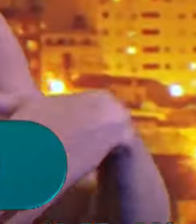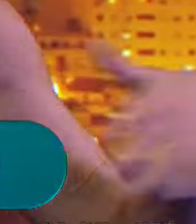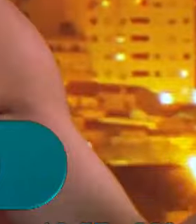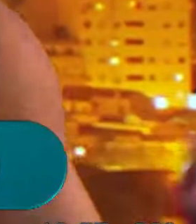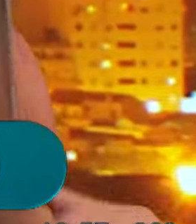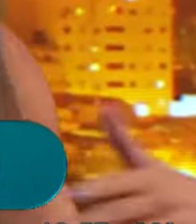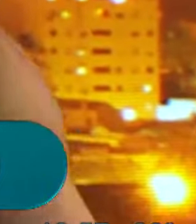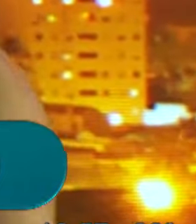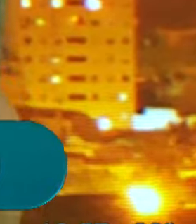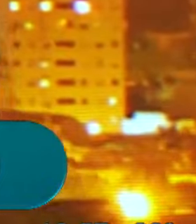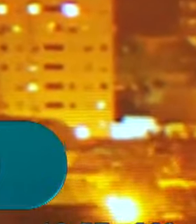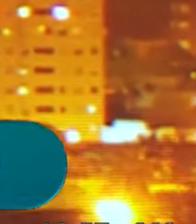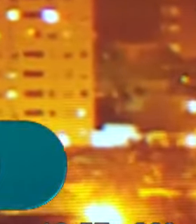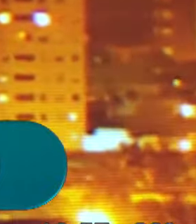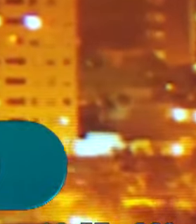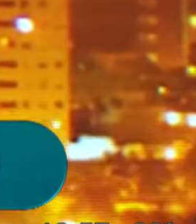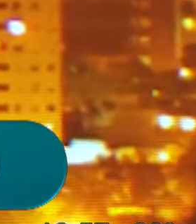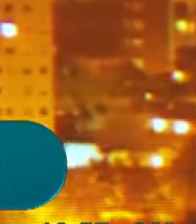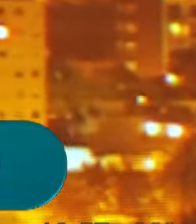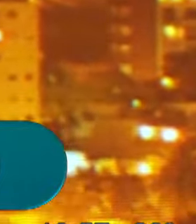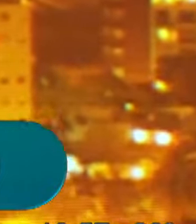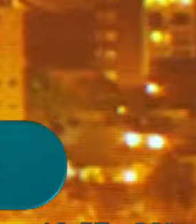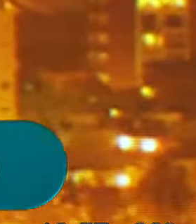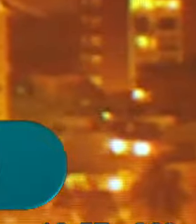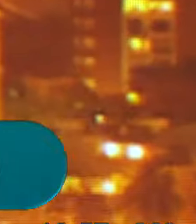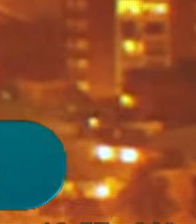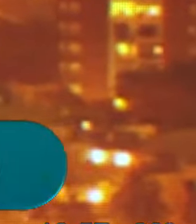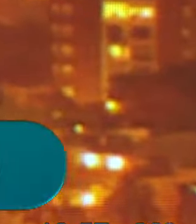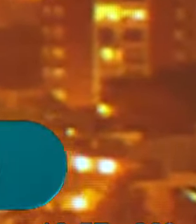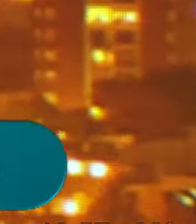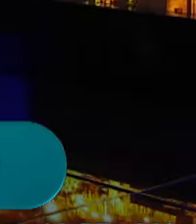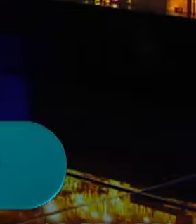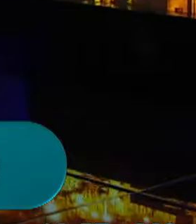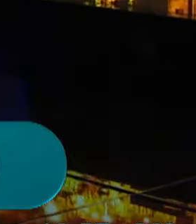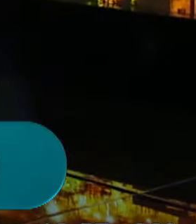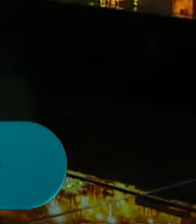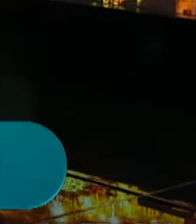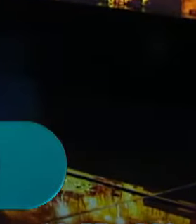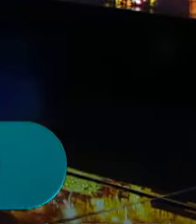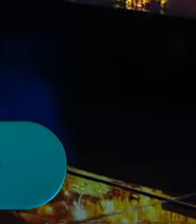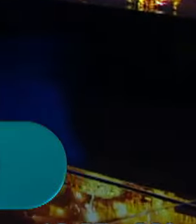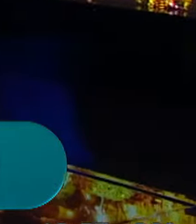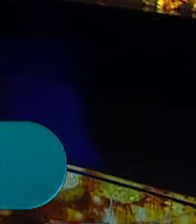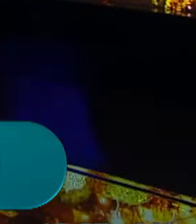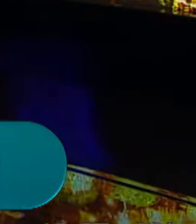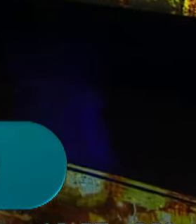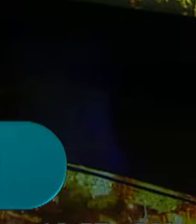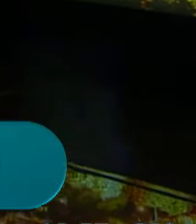los recuerdos de tú y yo, tirados bajo el sol.